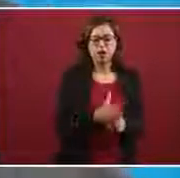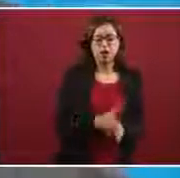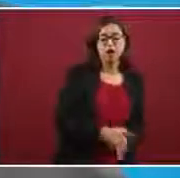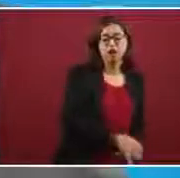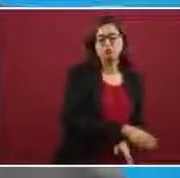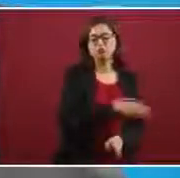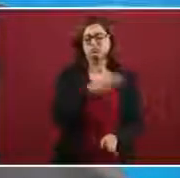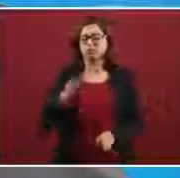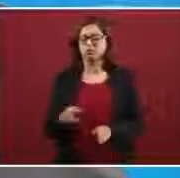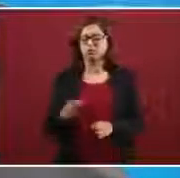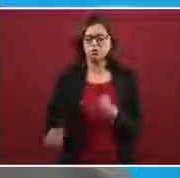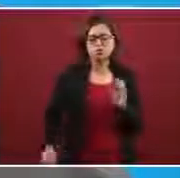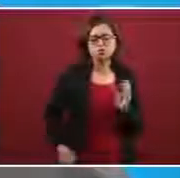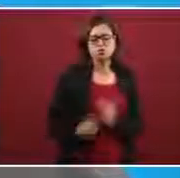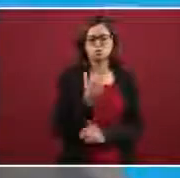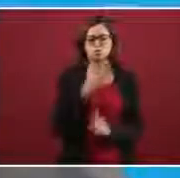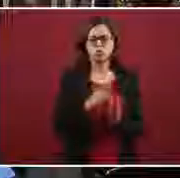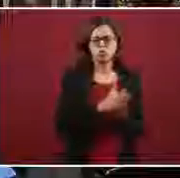post-neoliberal,